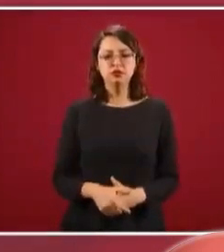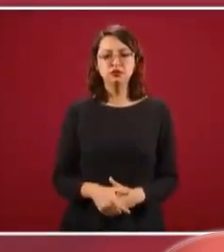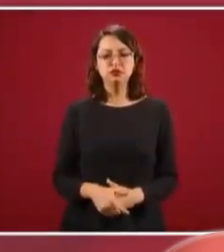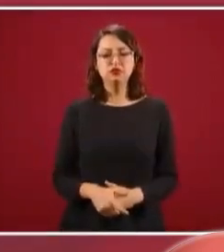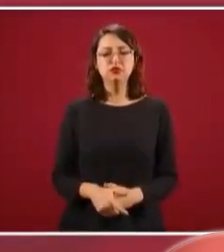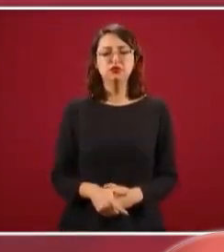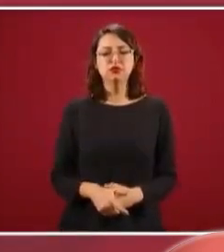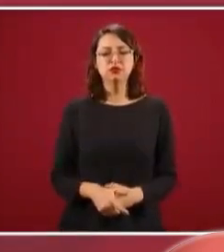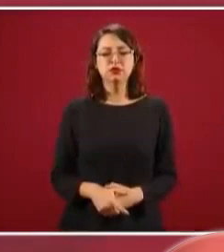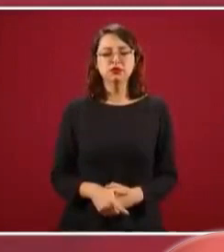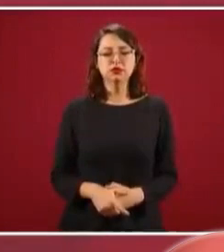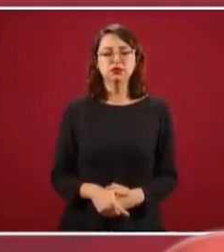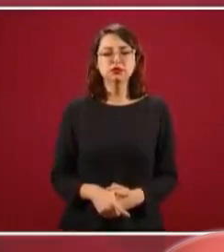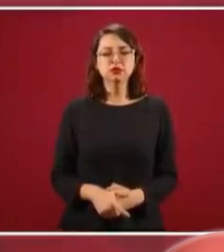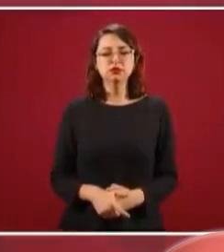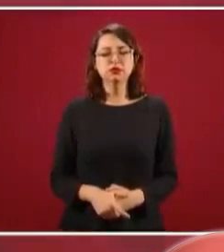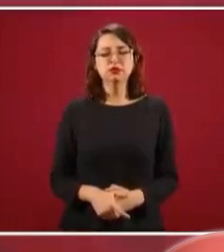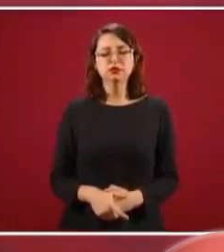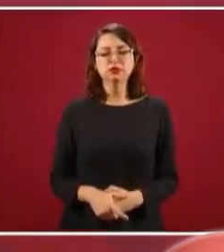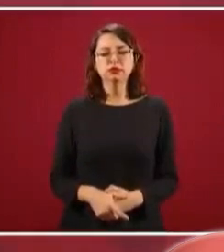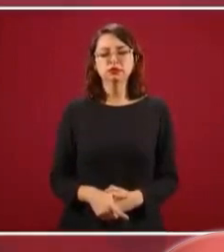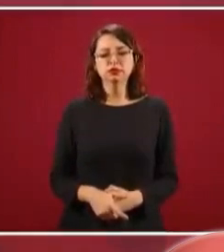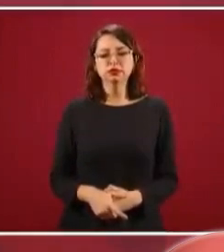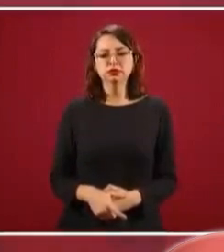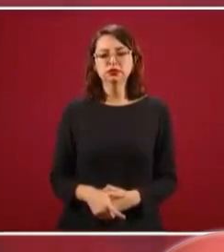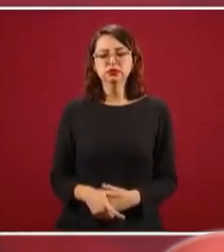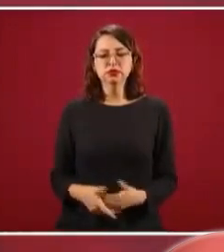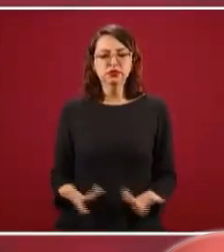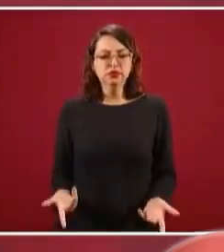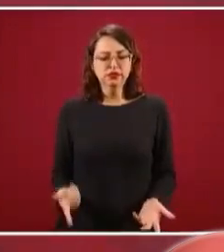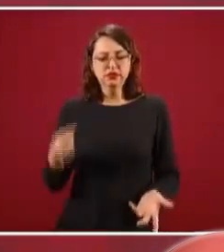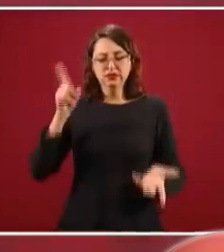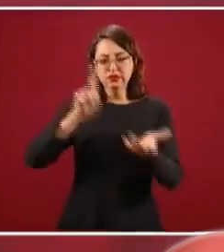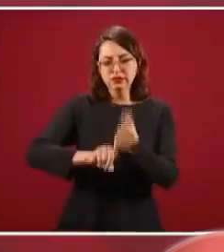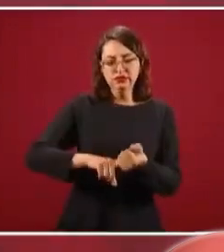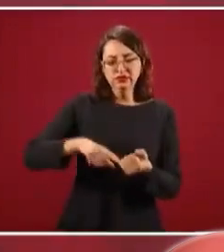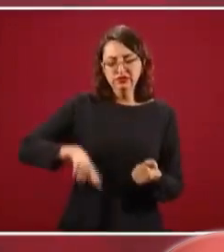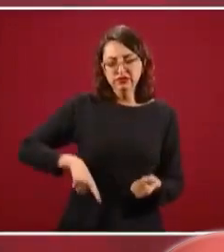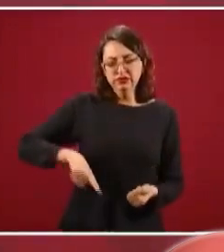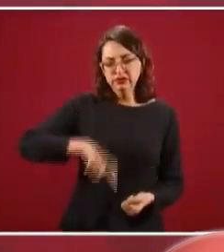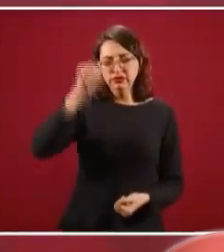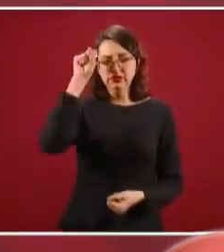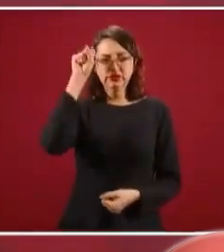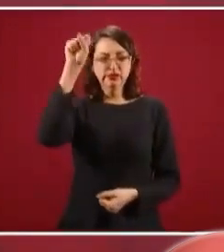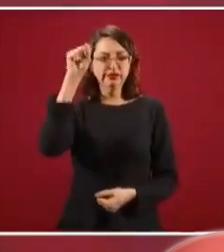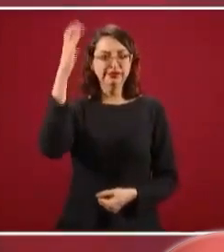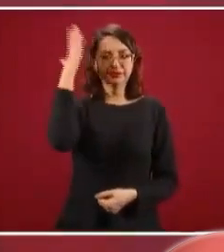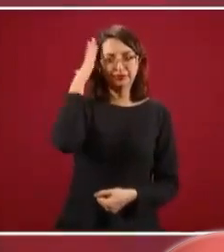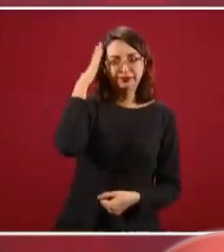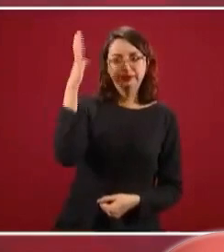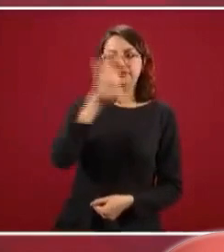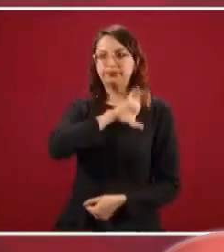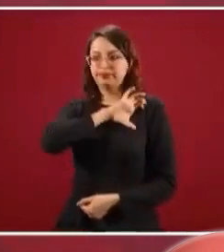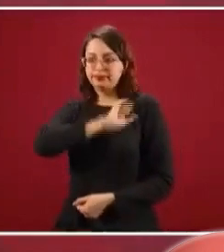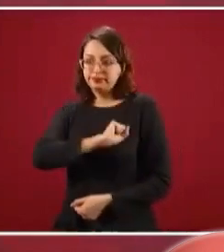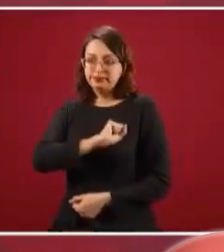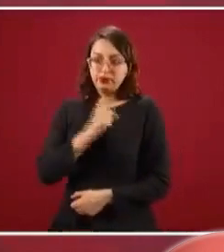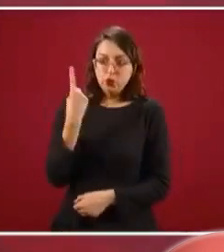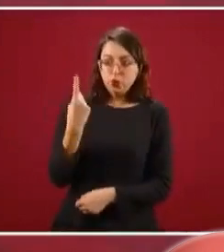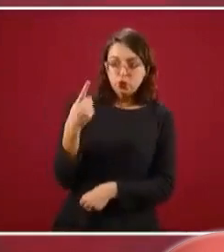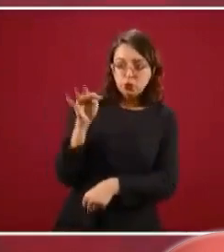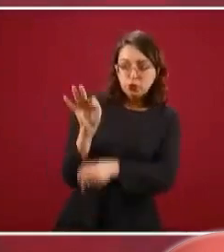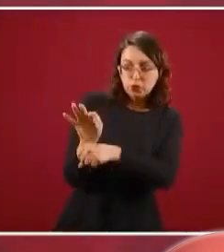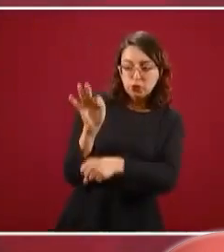sindicatos ni dirigentes sindicales preferidos.